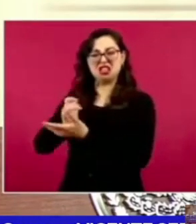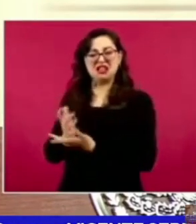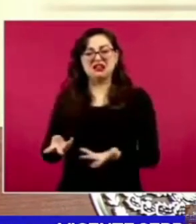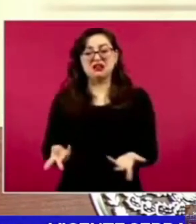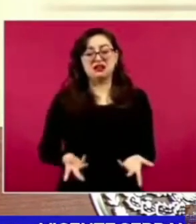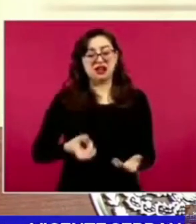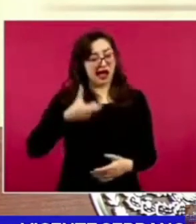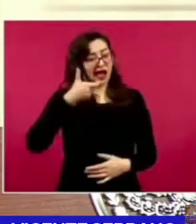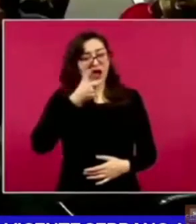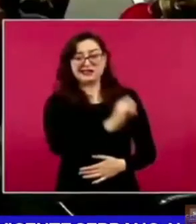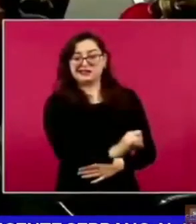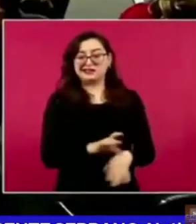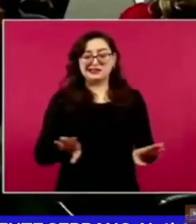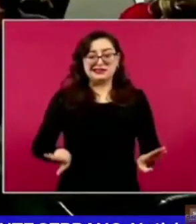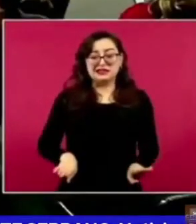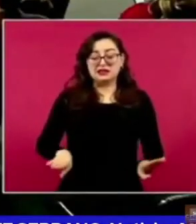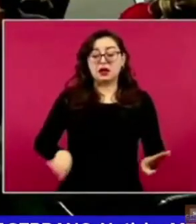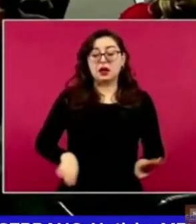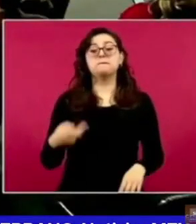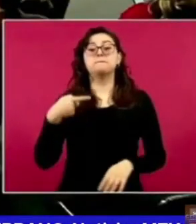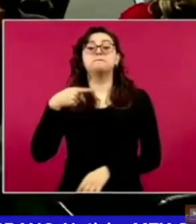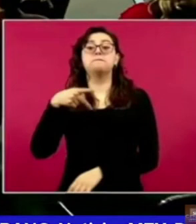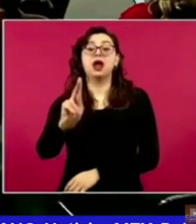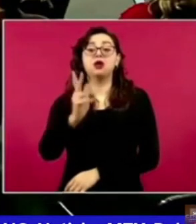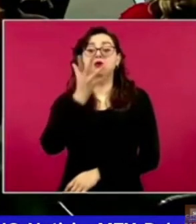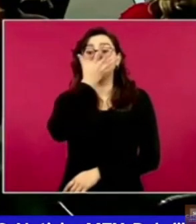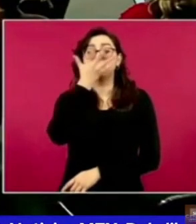Una vergüenza.